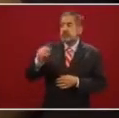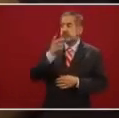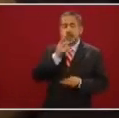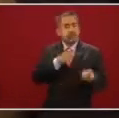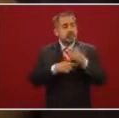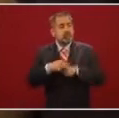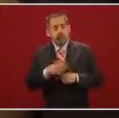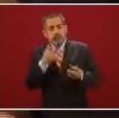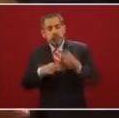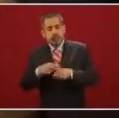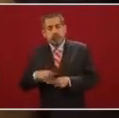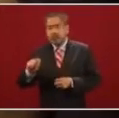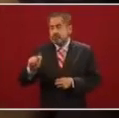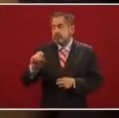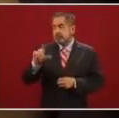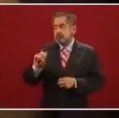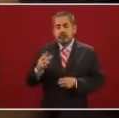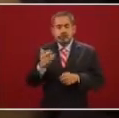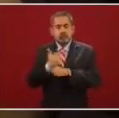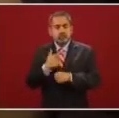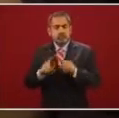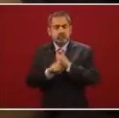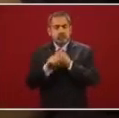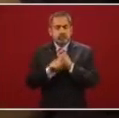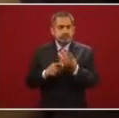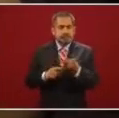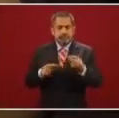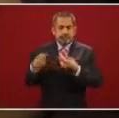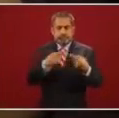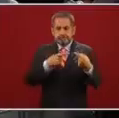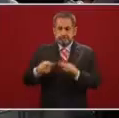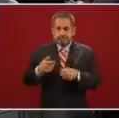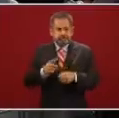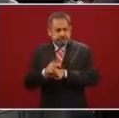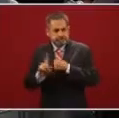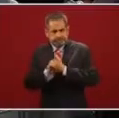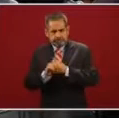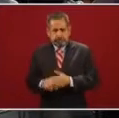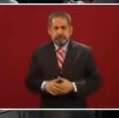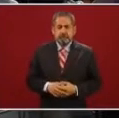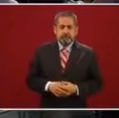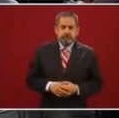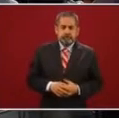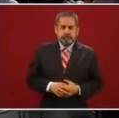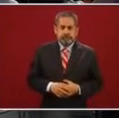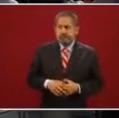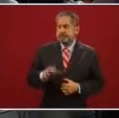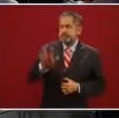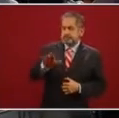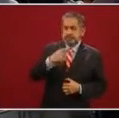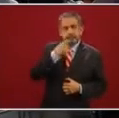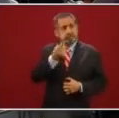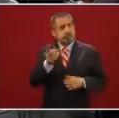Manuel Toledo. ¿Cuál es el problema que están teniendo ahí las tres dependencias del gobierno? Se ha hablado mucho que ha habido una firma